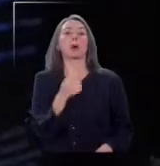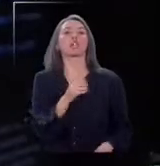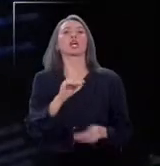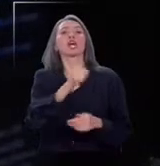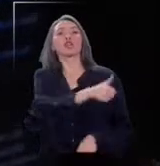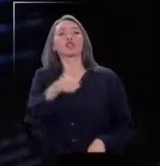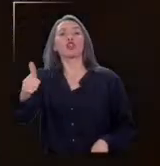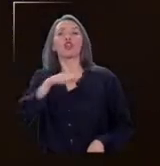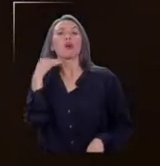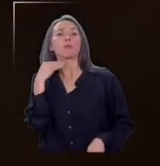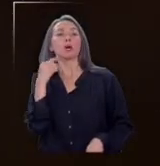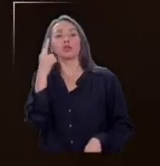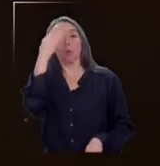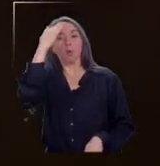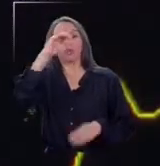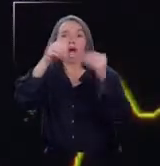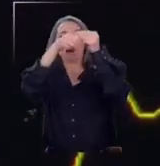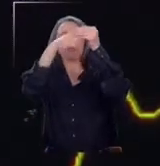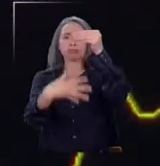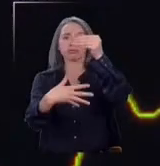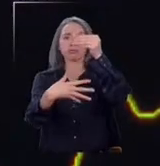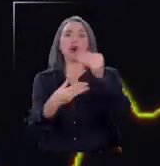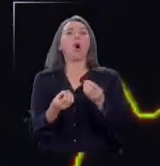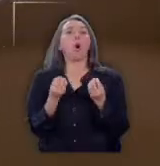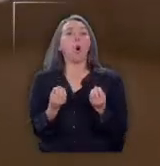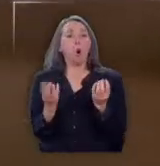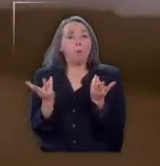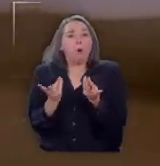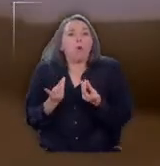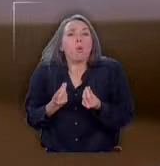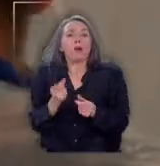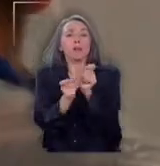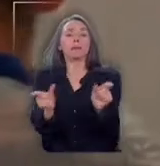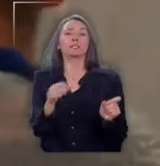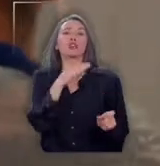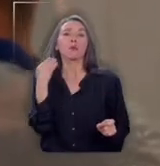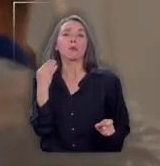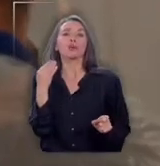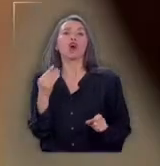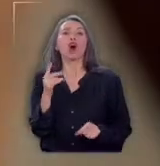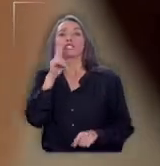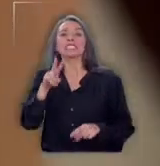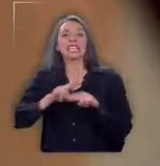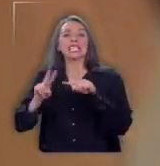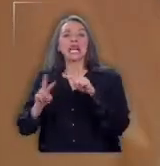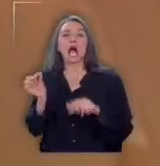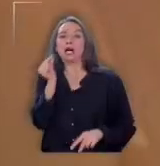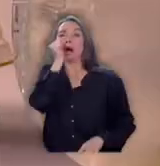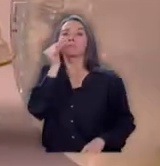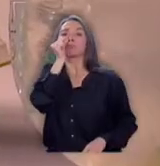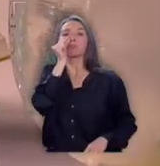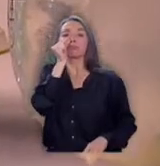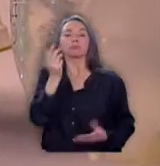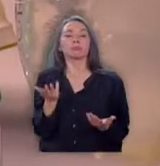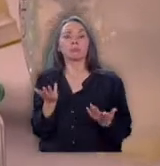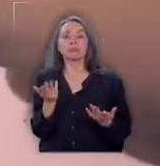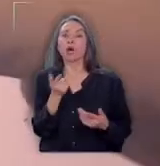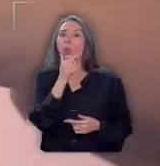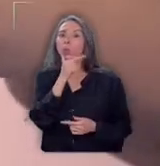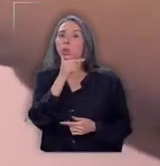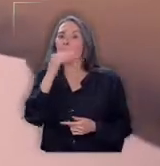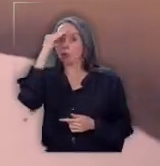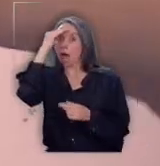fallecidos se agregaron en un solo día Cómo se van a contabilizar a quienes murieron sin pcr Esas son algunas de las dudas de